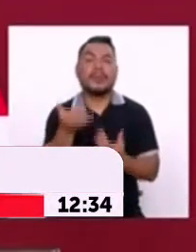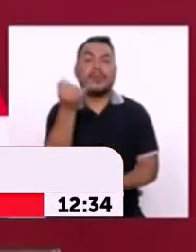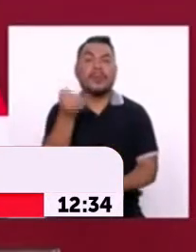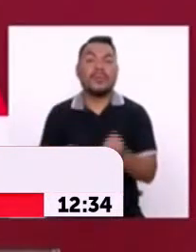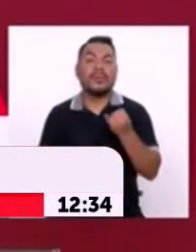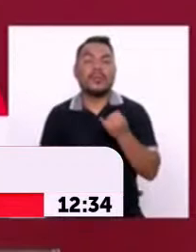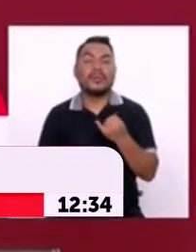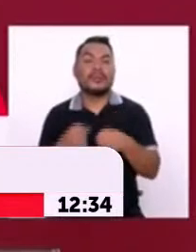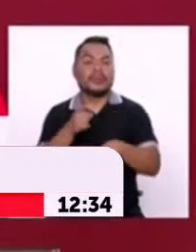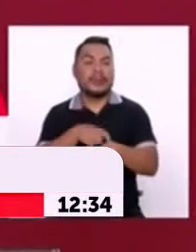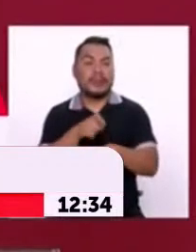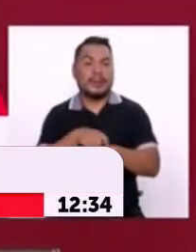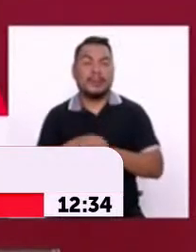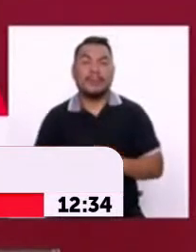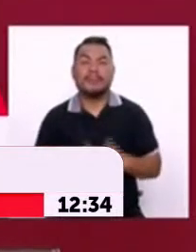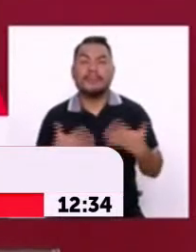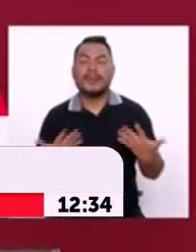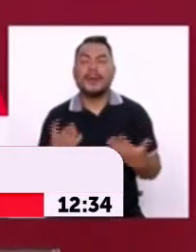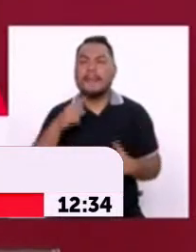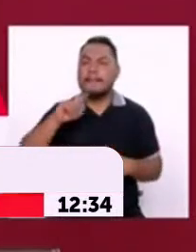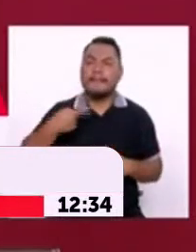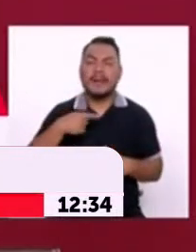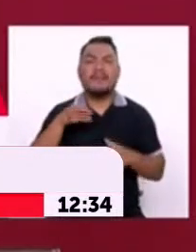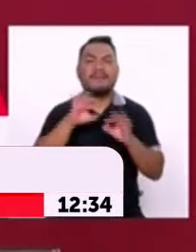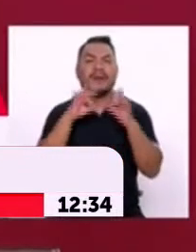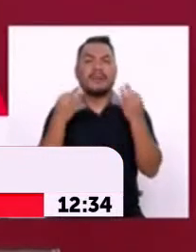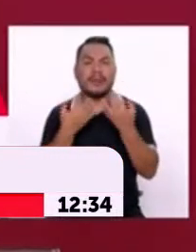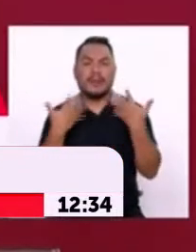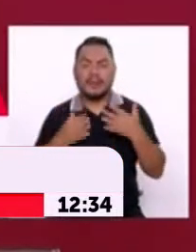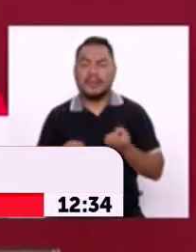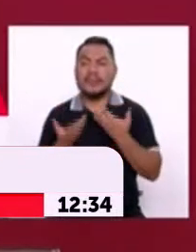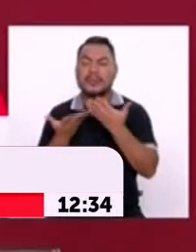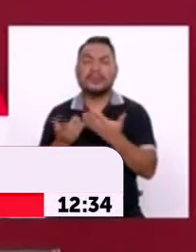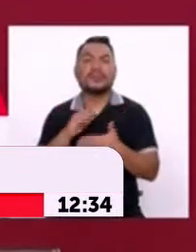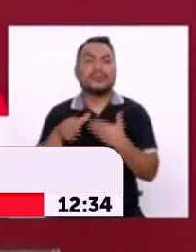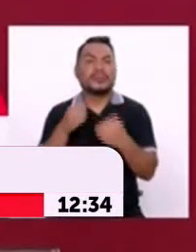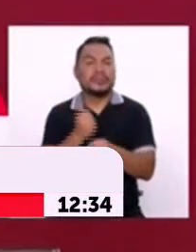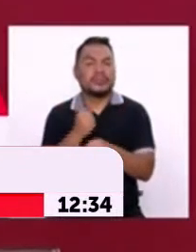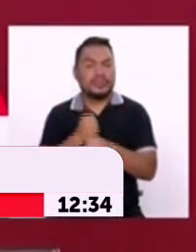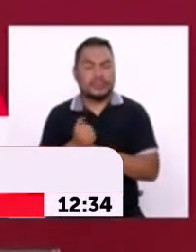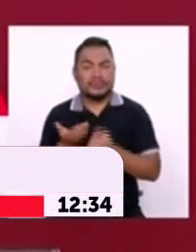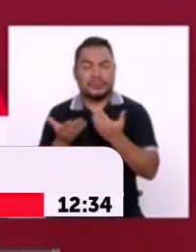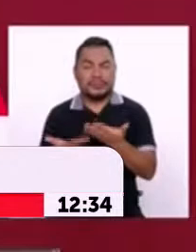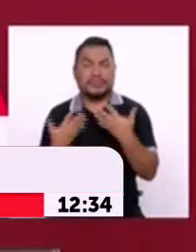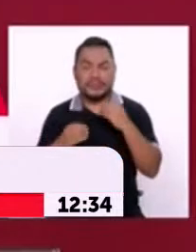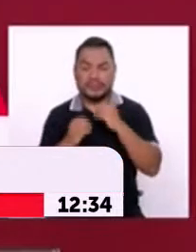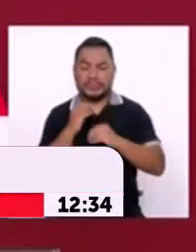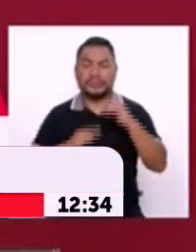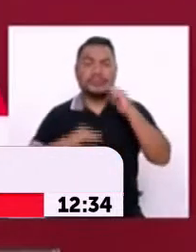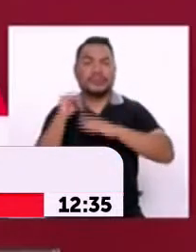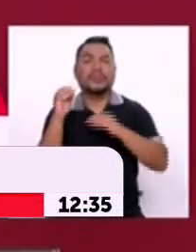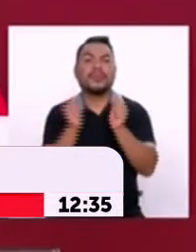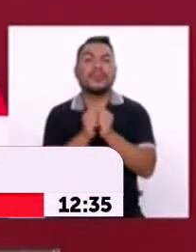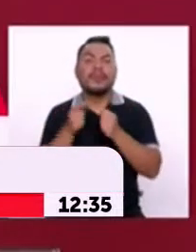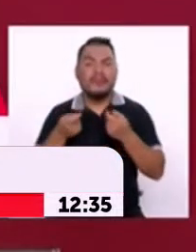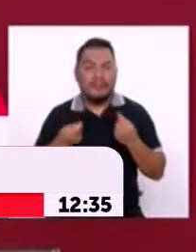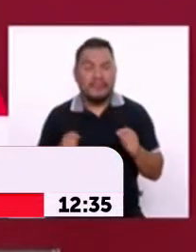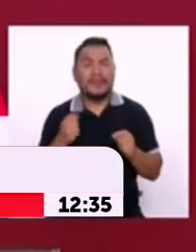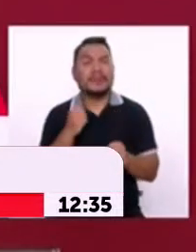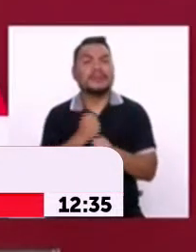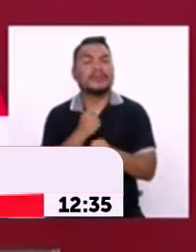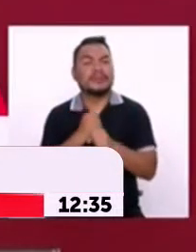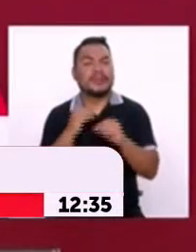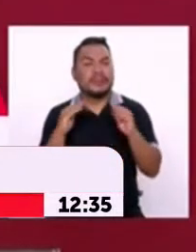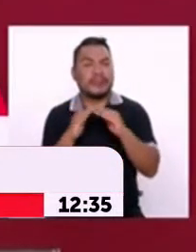las últimas décadas, miles de familias han ocupado sus predios, han construido con su esfuerzo